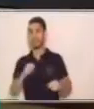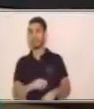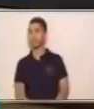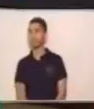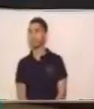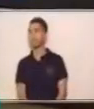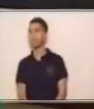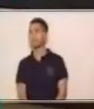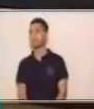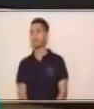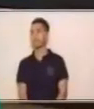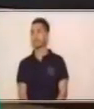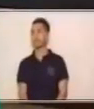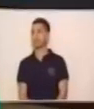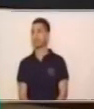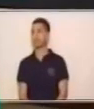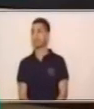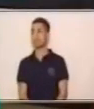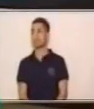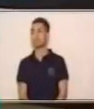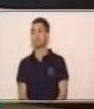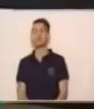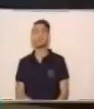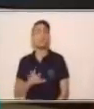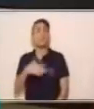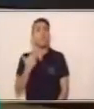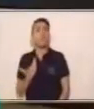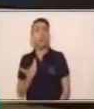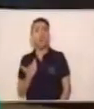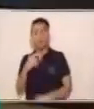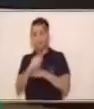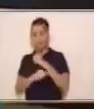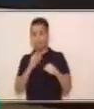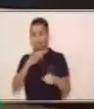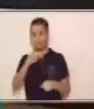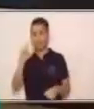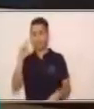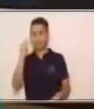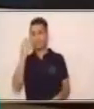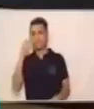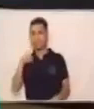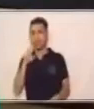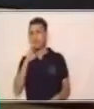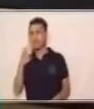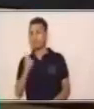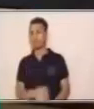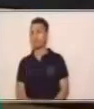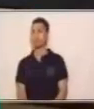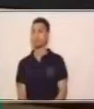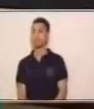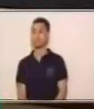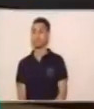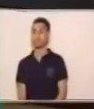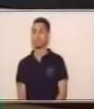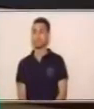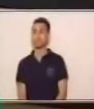sapo salta a la letra F, ¿qué fracción le corresponde? A ver, ¿qué fracción le corresponde?